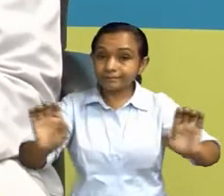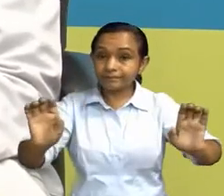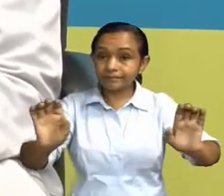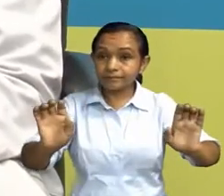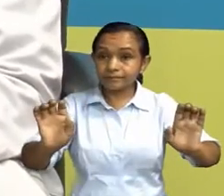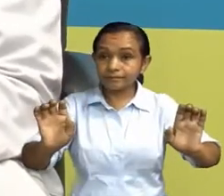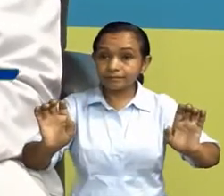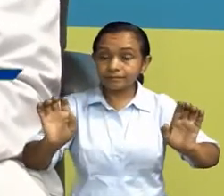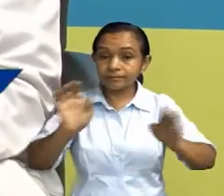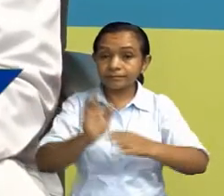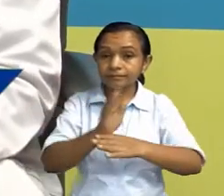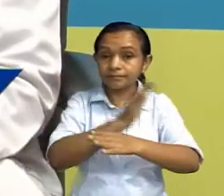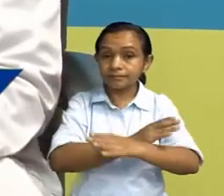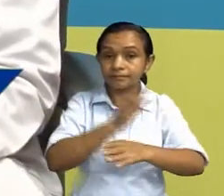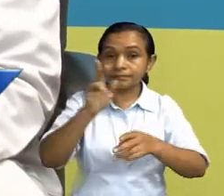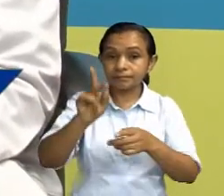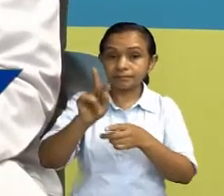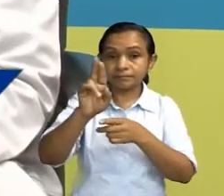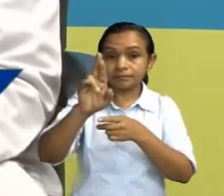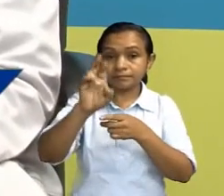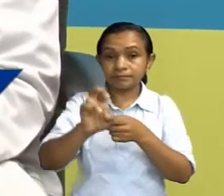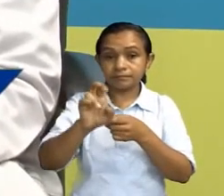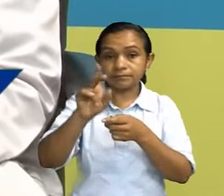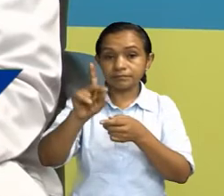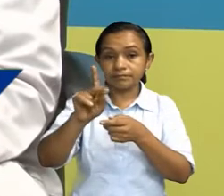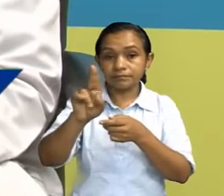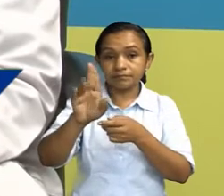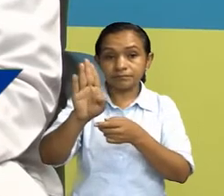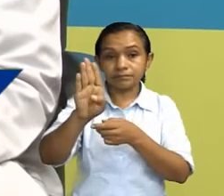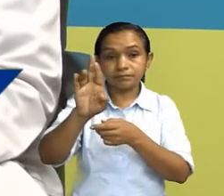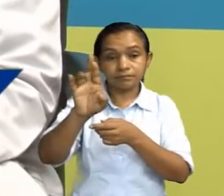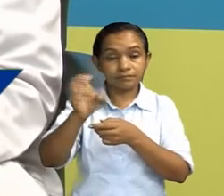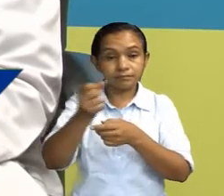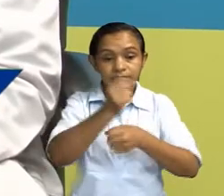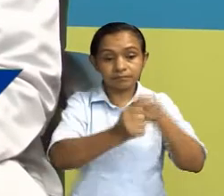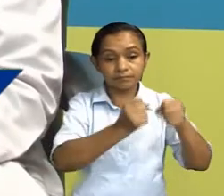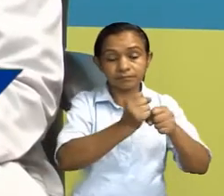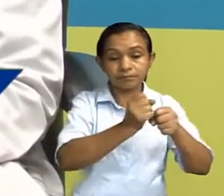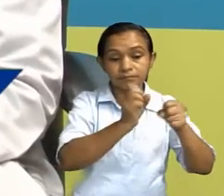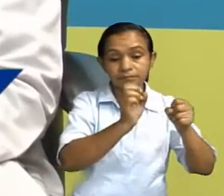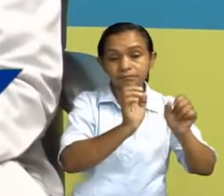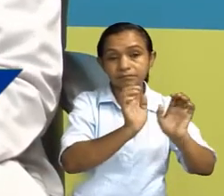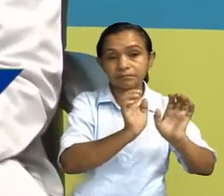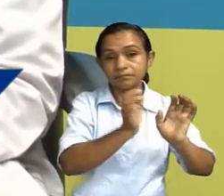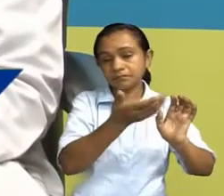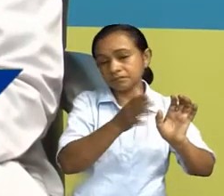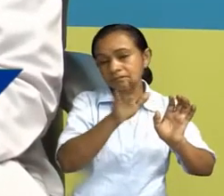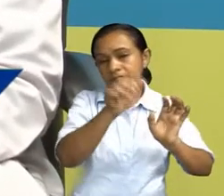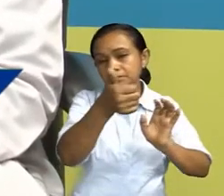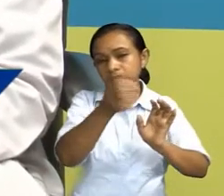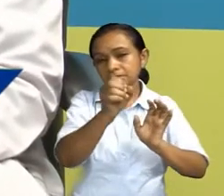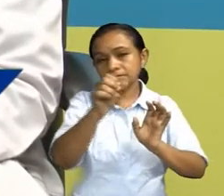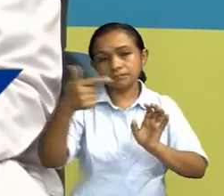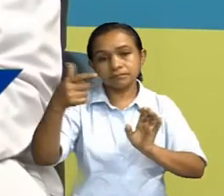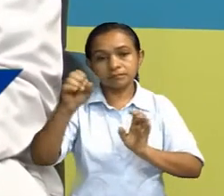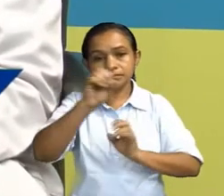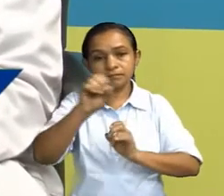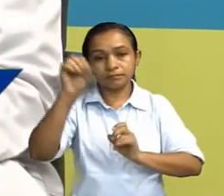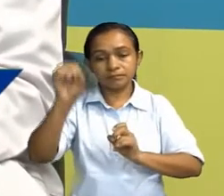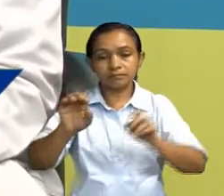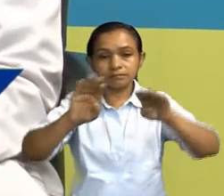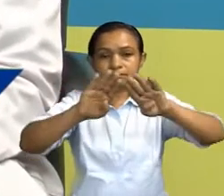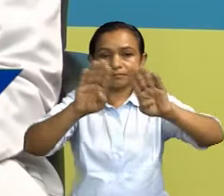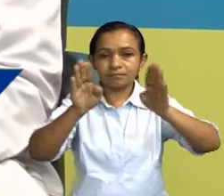que son prepúberes. Entonces, esta es una afección que se da muy frecuentemente, de un 60 a un 70% de las